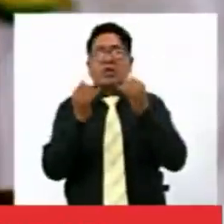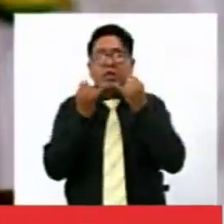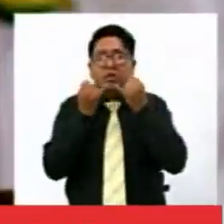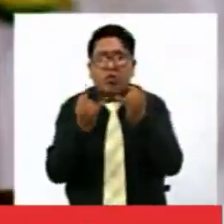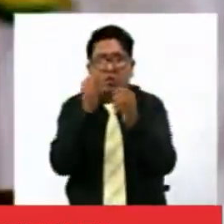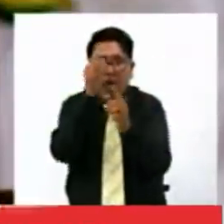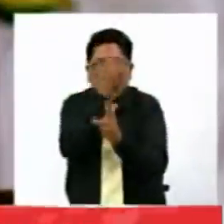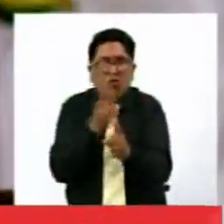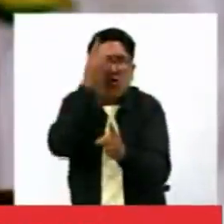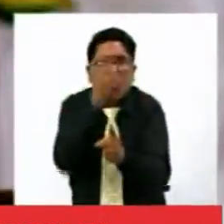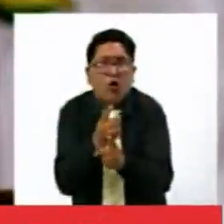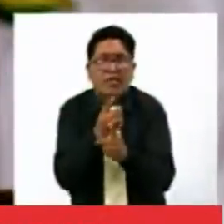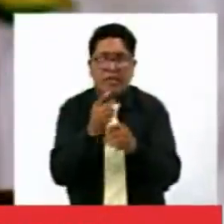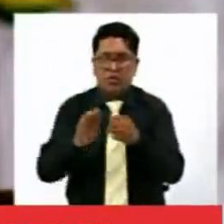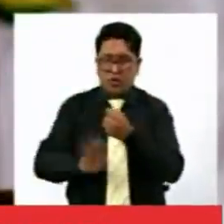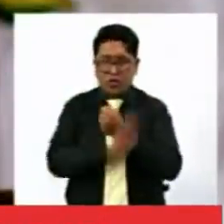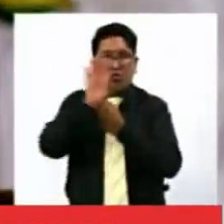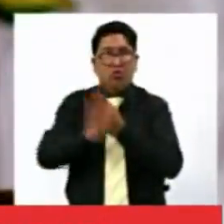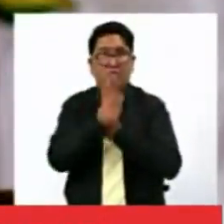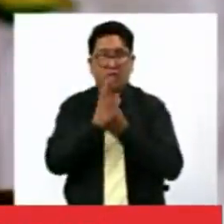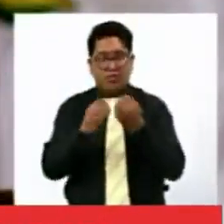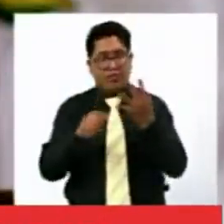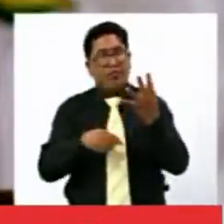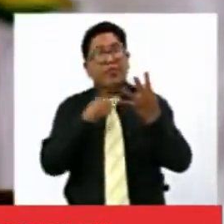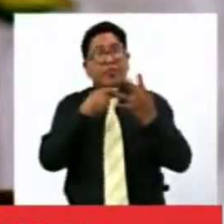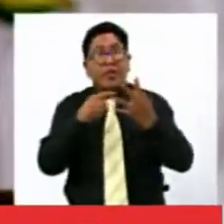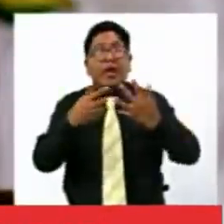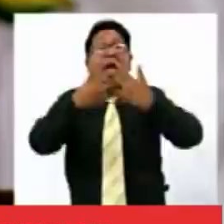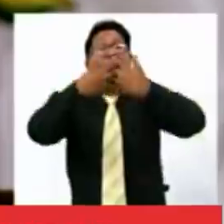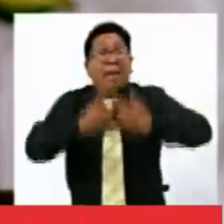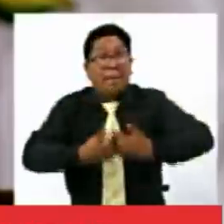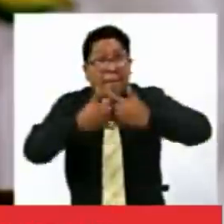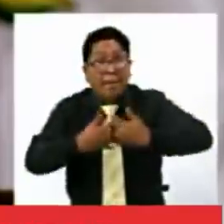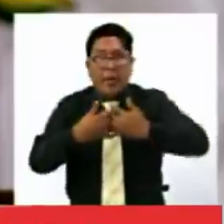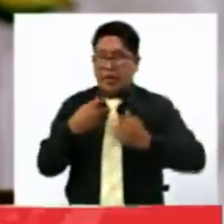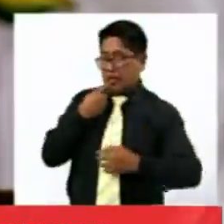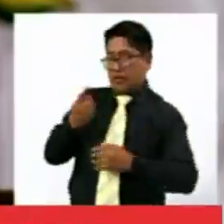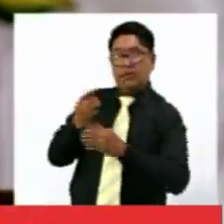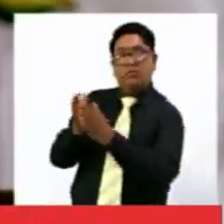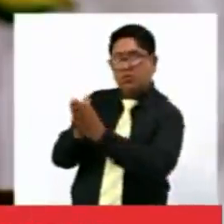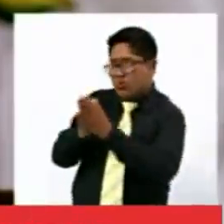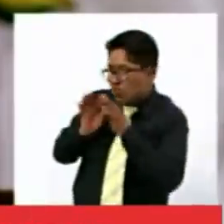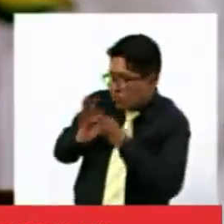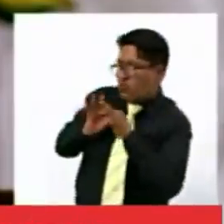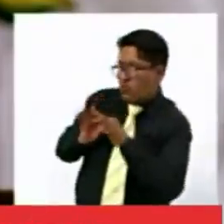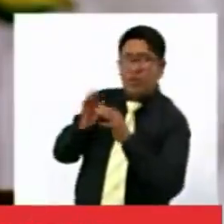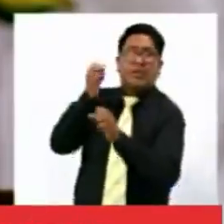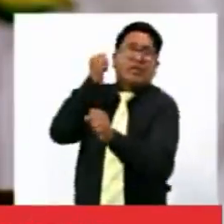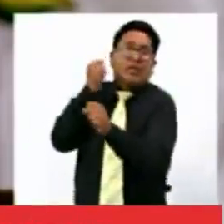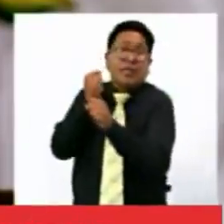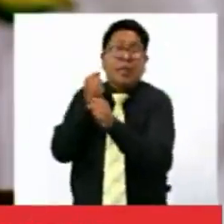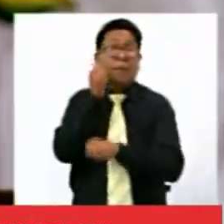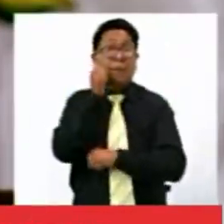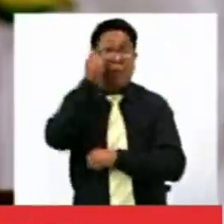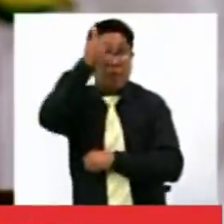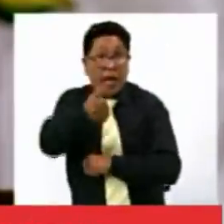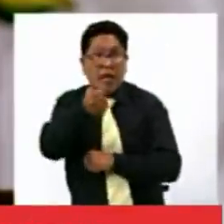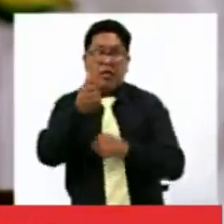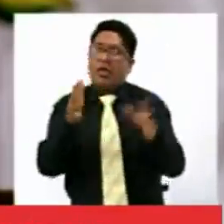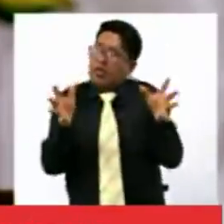a los empresarios les digo que vamos a trabajar juntos el día de mañana tendremos una reunión con